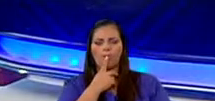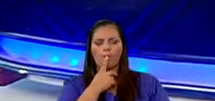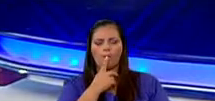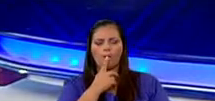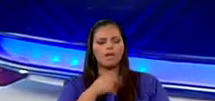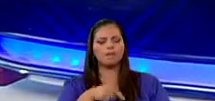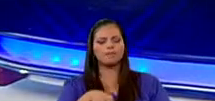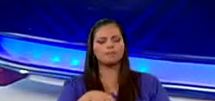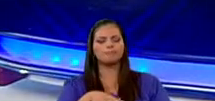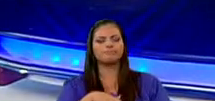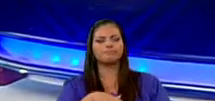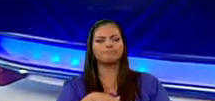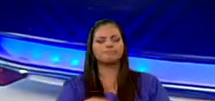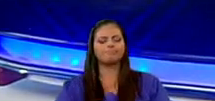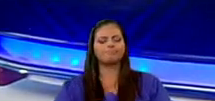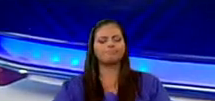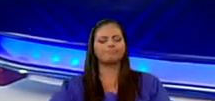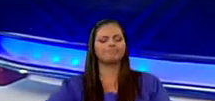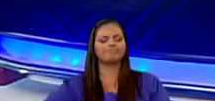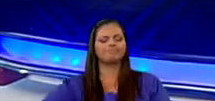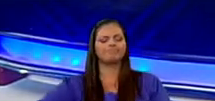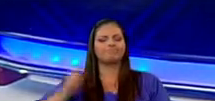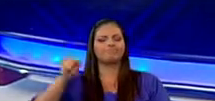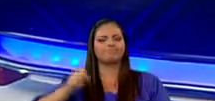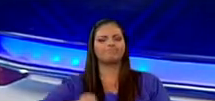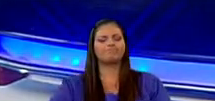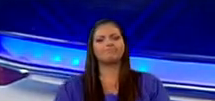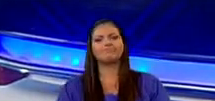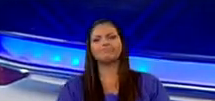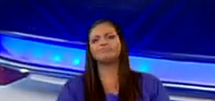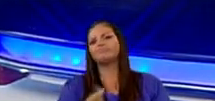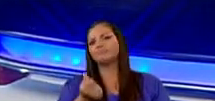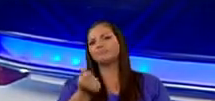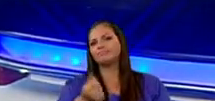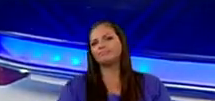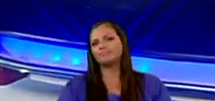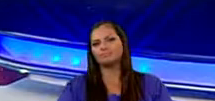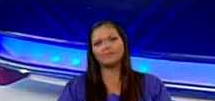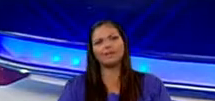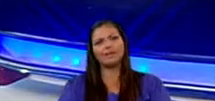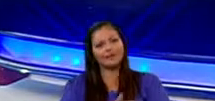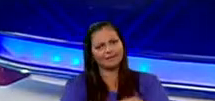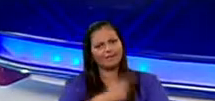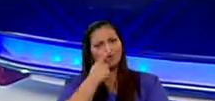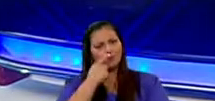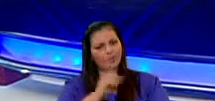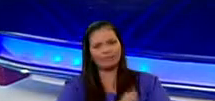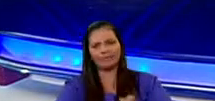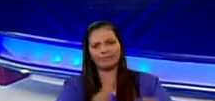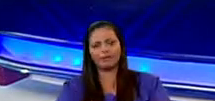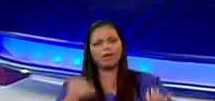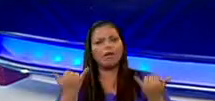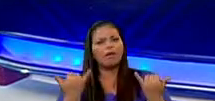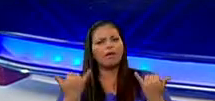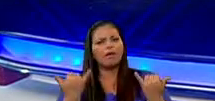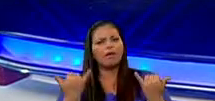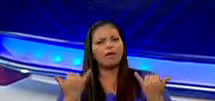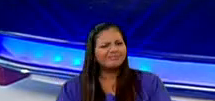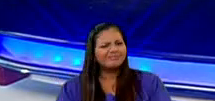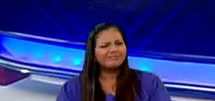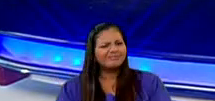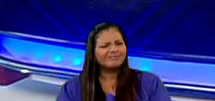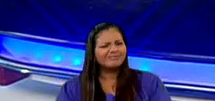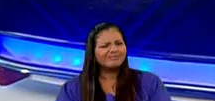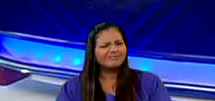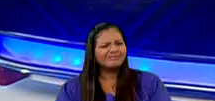Antes solo los hombres jugaban fútbol. Ahora ya tienen selección. Y lo que siempre decimos, la creatividad, que lo utilicen en cosas realmente positivas. Que sea para lo bueno, pues no